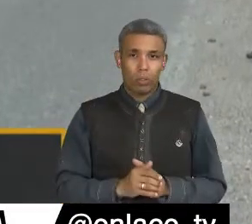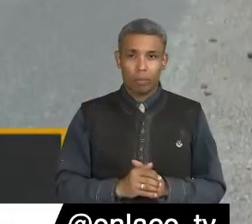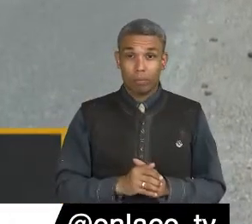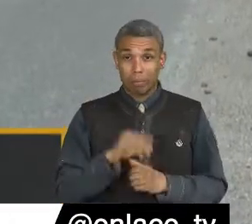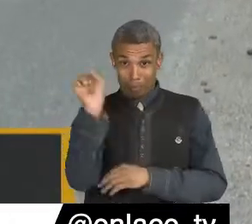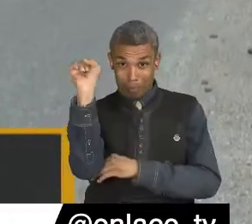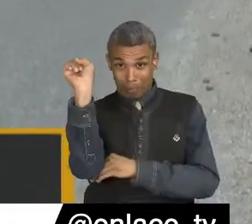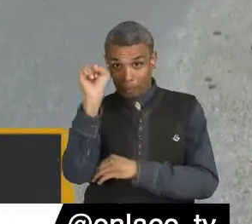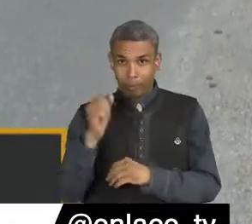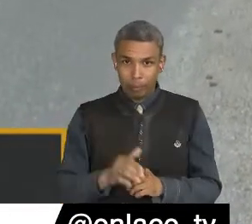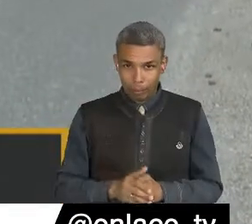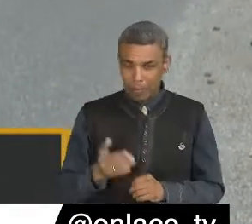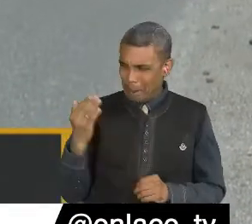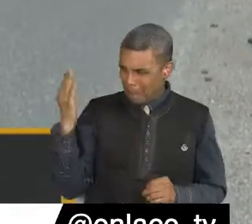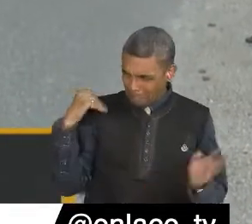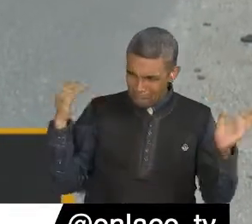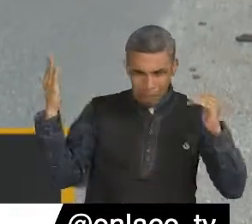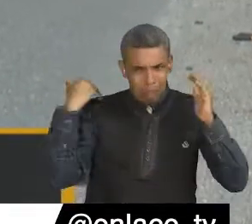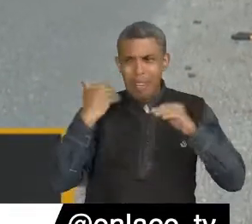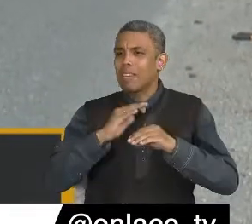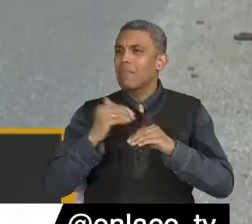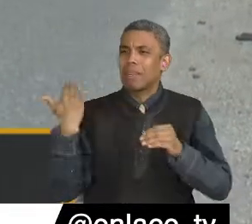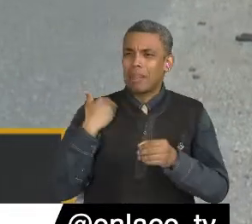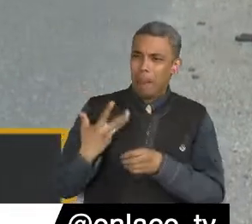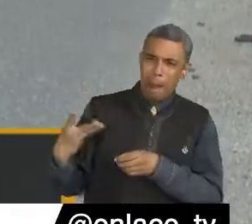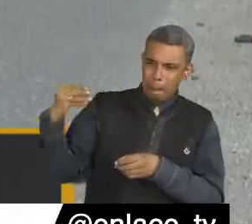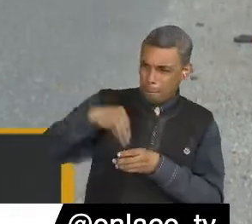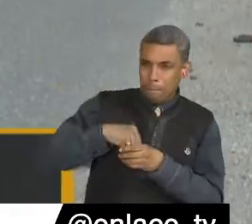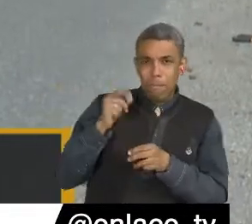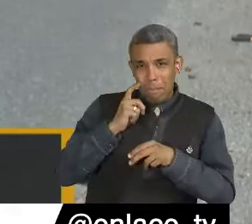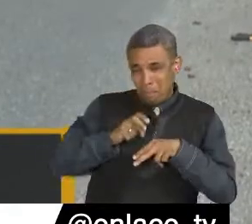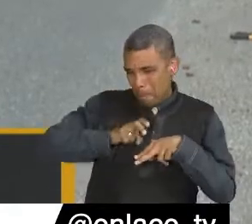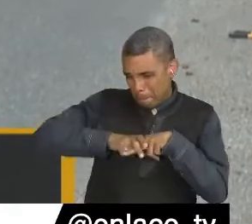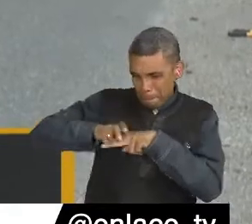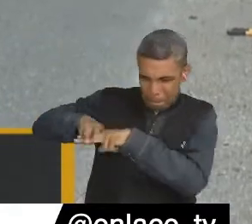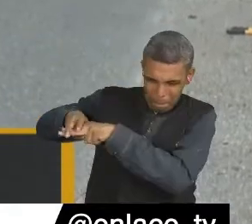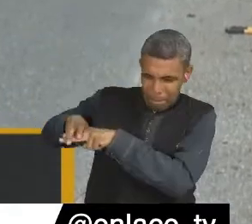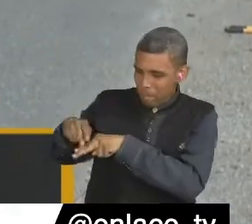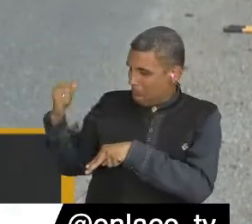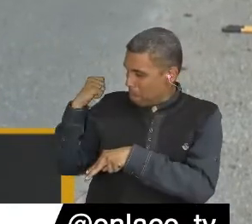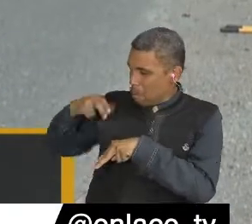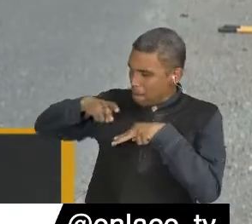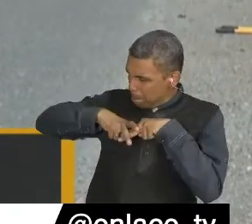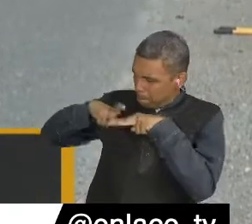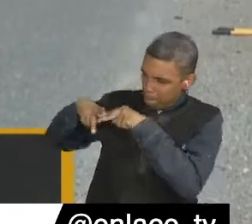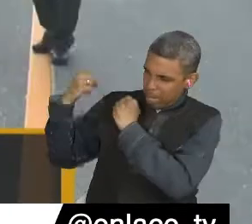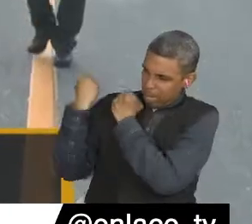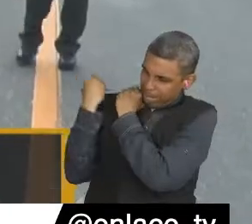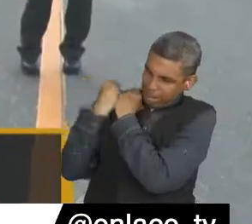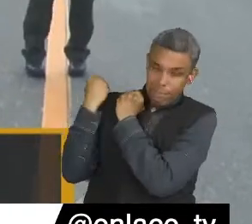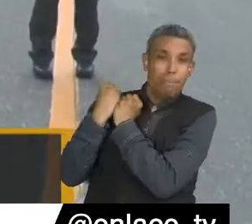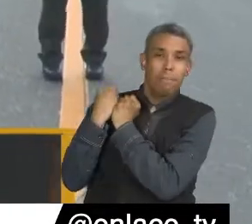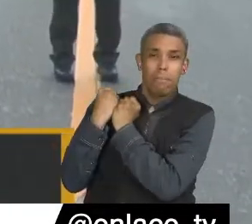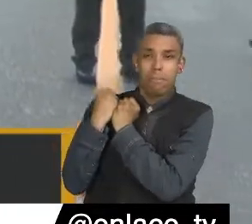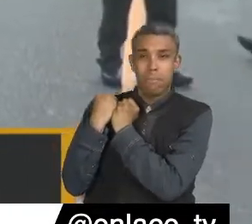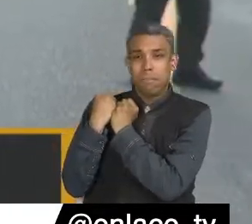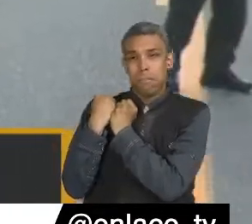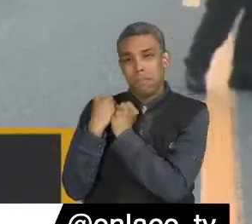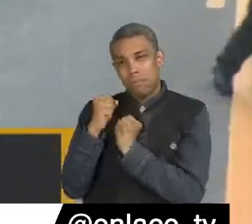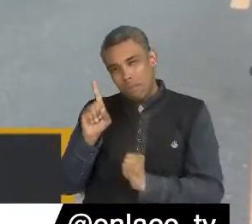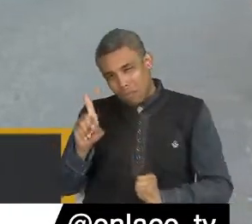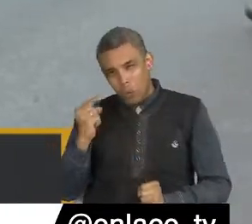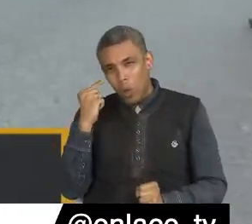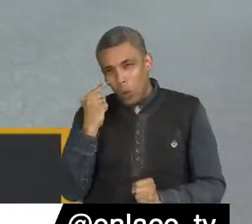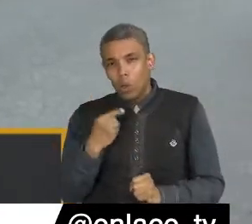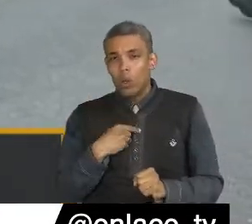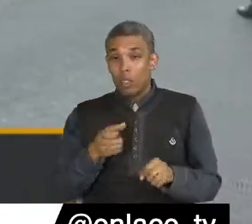pasajeros permitido para su vehículo. No exceda los límites de velocidad. Esta es una de las mayores causantes de